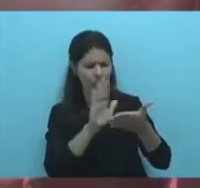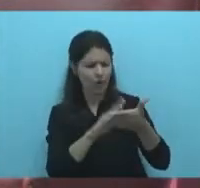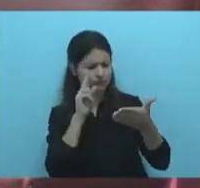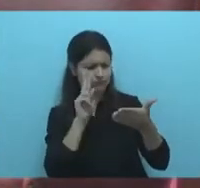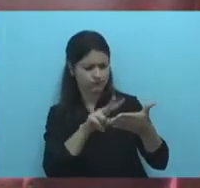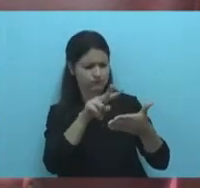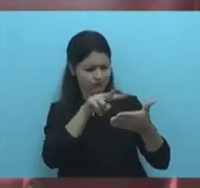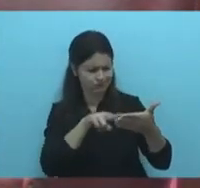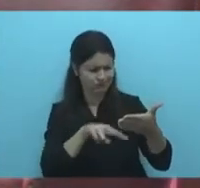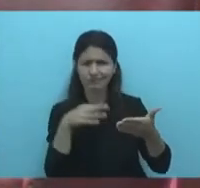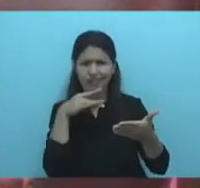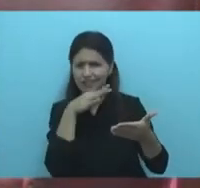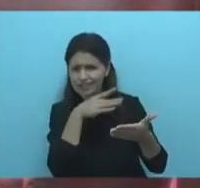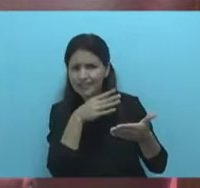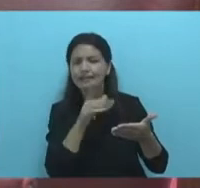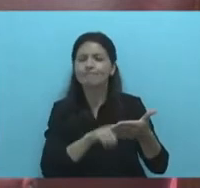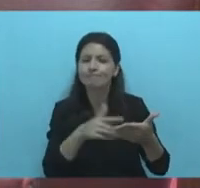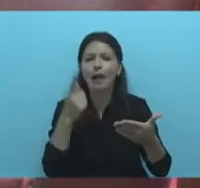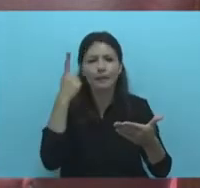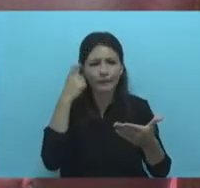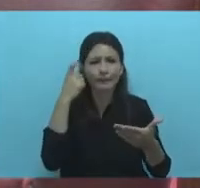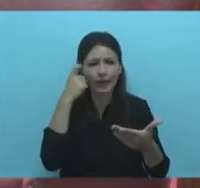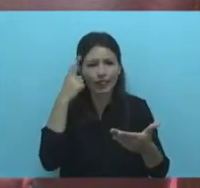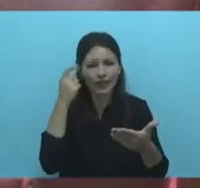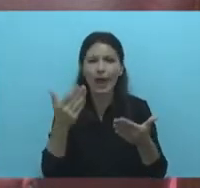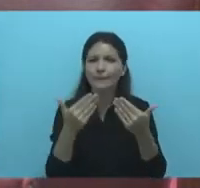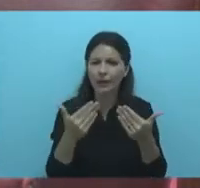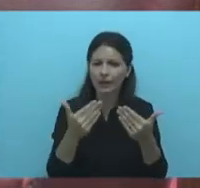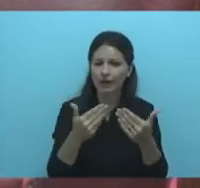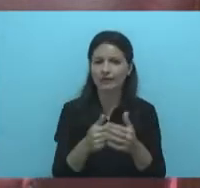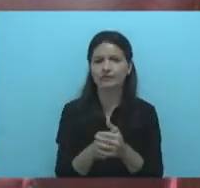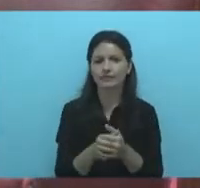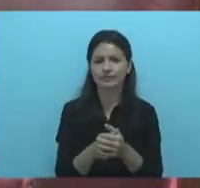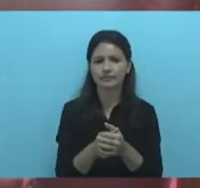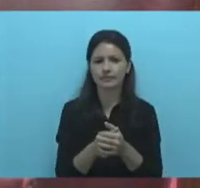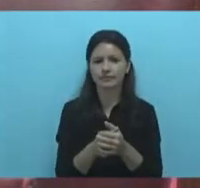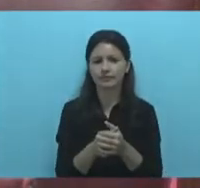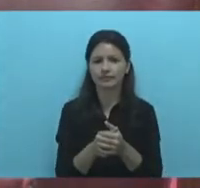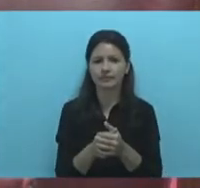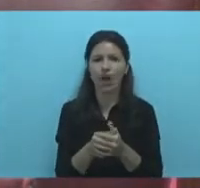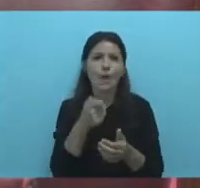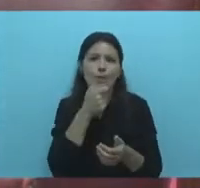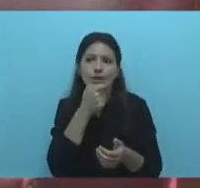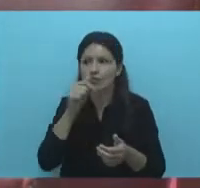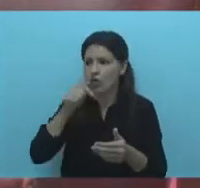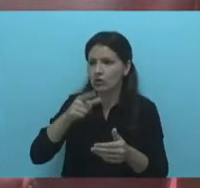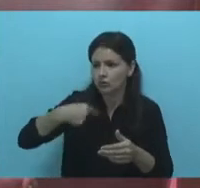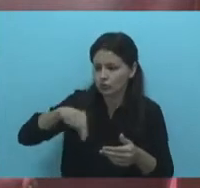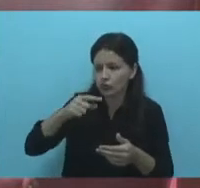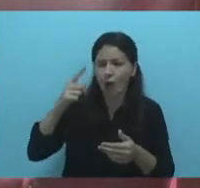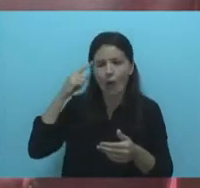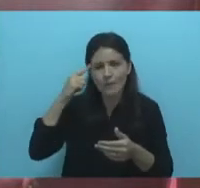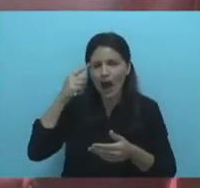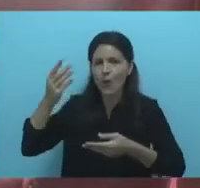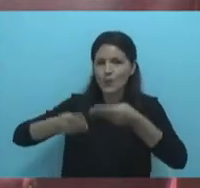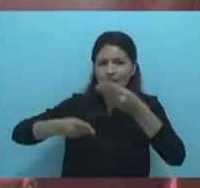veces cuando pedimos que la ciudadanía se comprometa o se informe acerca de cuáles son